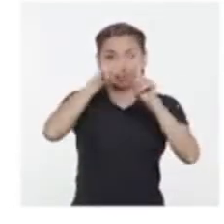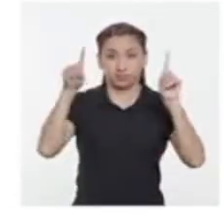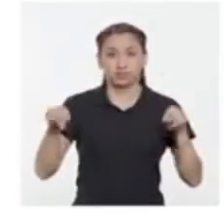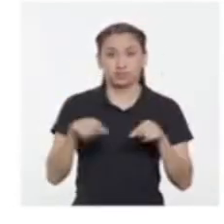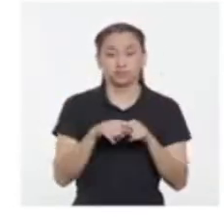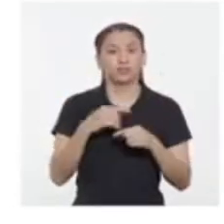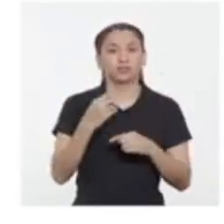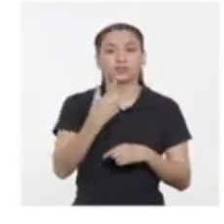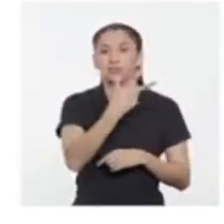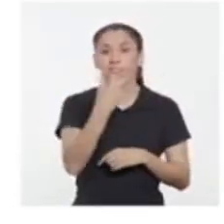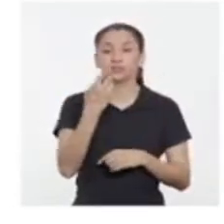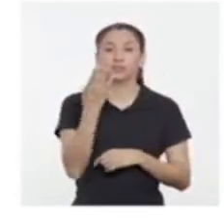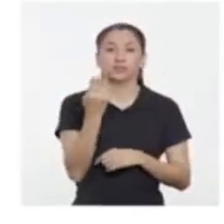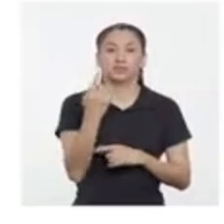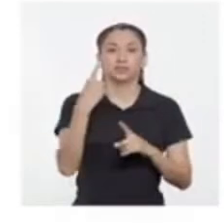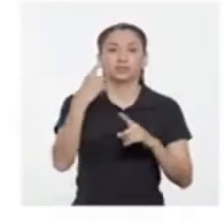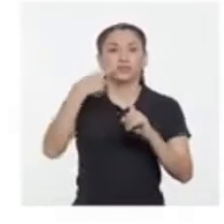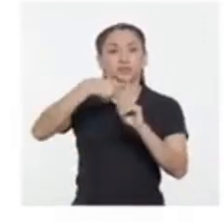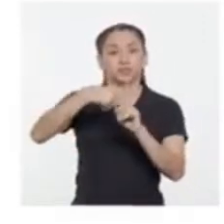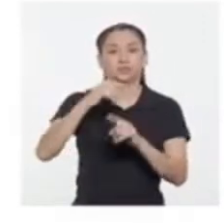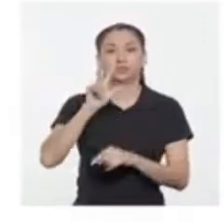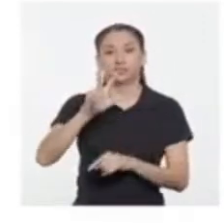de 314 más